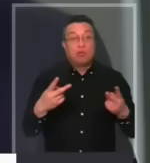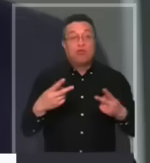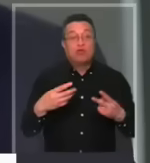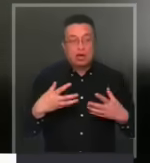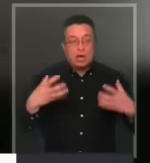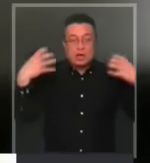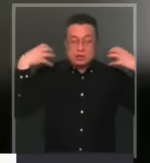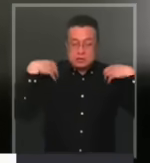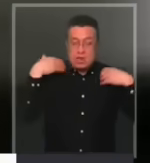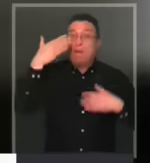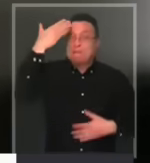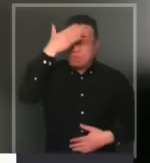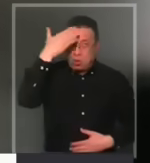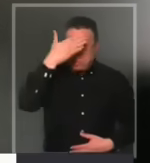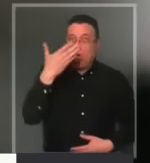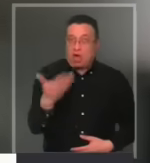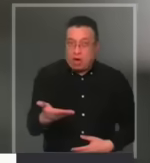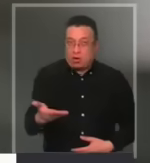le preocupa.